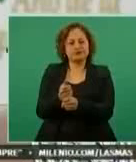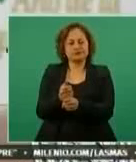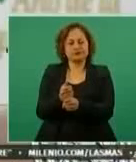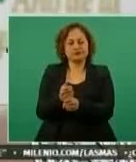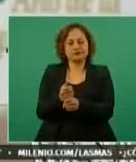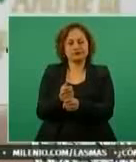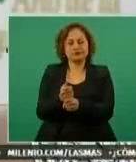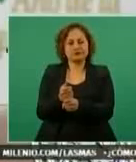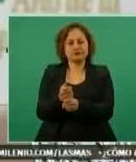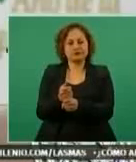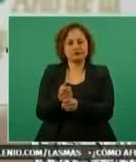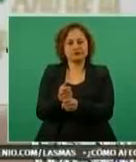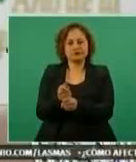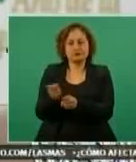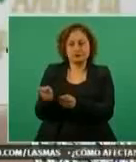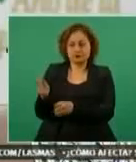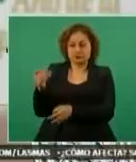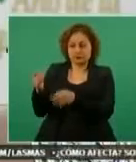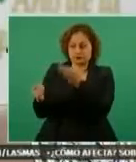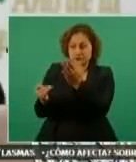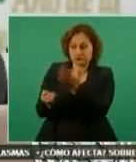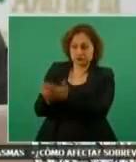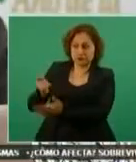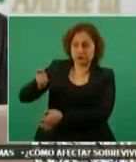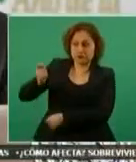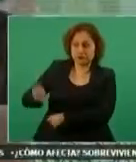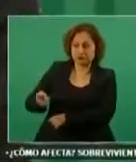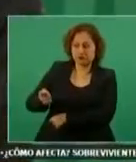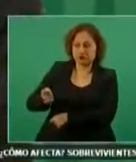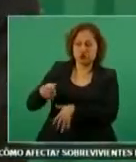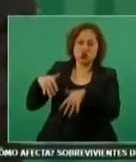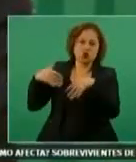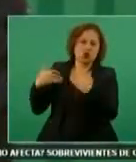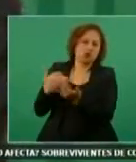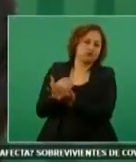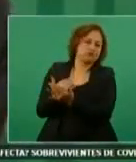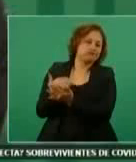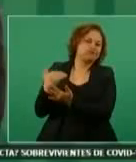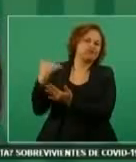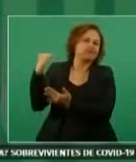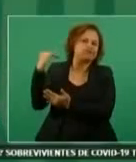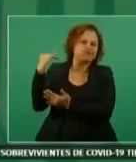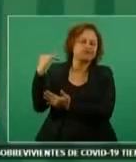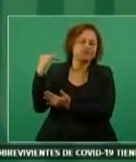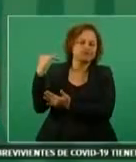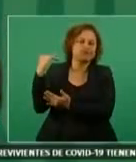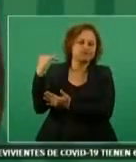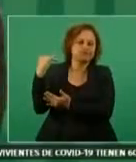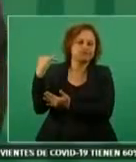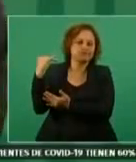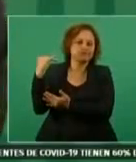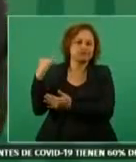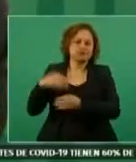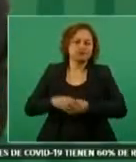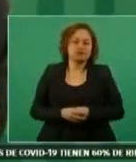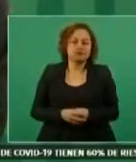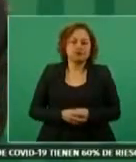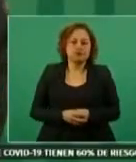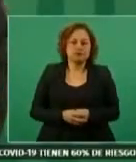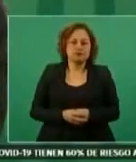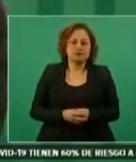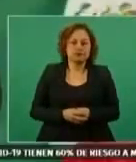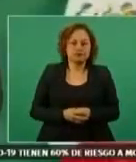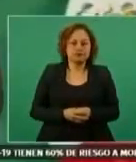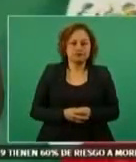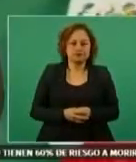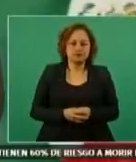se está tomando la voluntad del pueblo. Es lo que te digo, Mau. El presi no checa las tendencias en Twitter y por eso cree que el pueblo no está